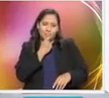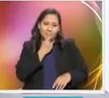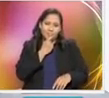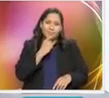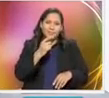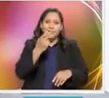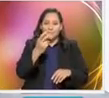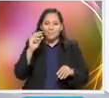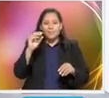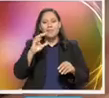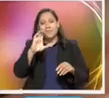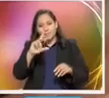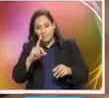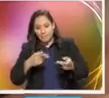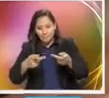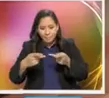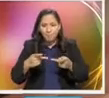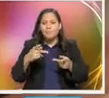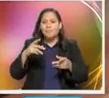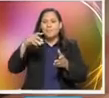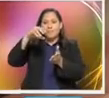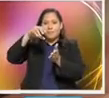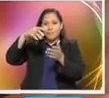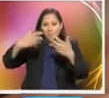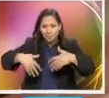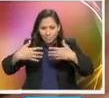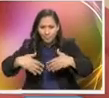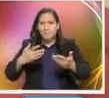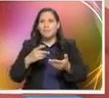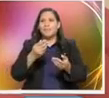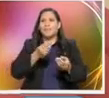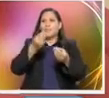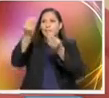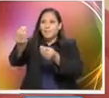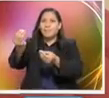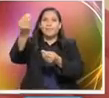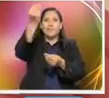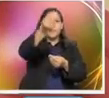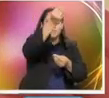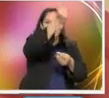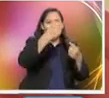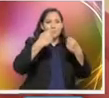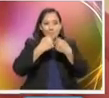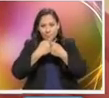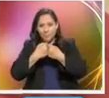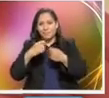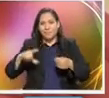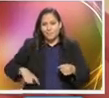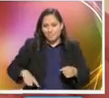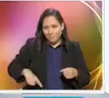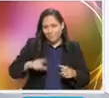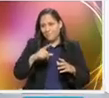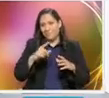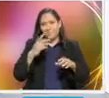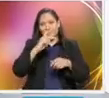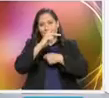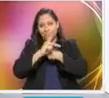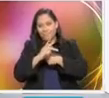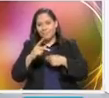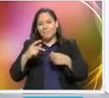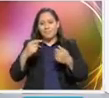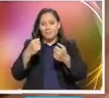una cuestión de maquilar el disco, de mandarlo a hacer, de mandarlo llevar, de pasar ciertamente hasta controles gubernamentales, porque hay gente que podía decir